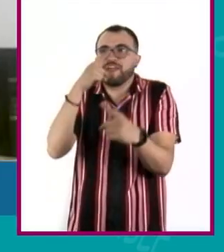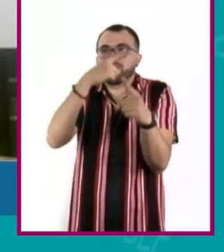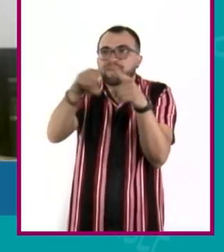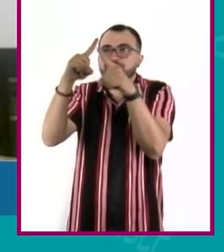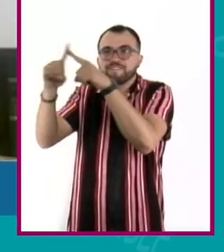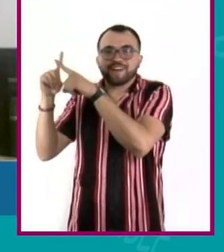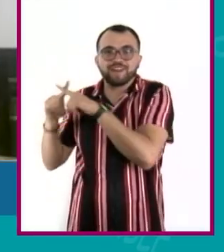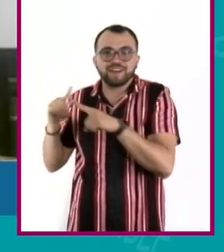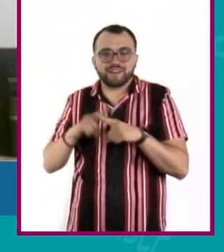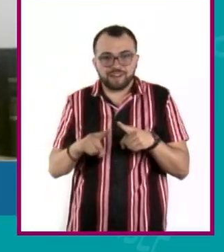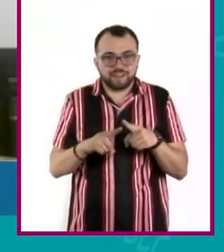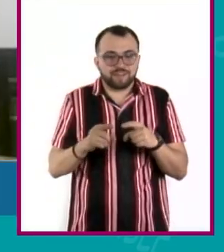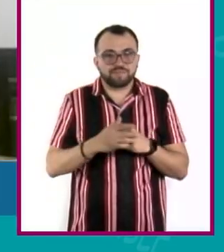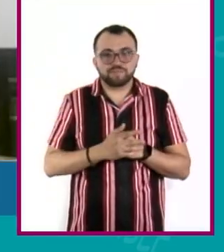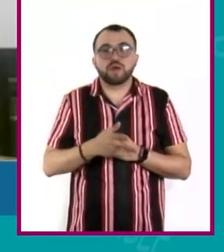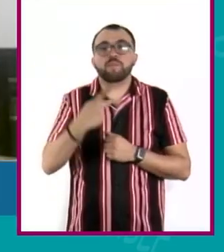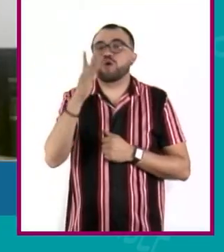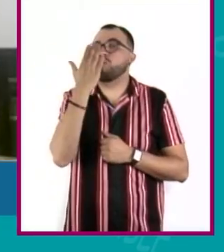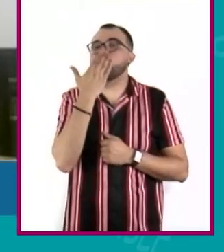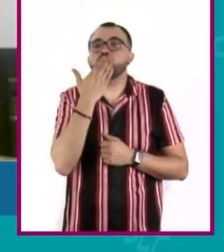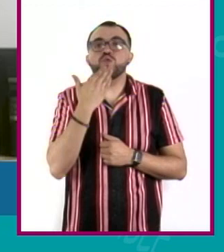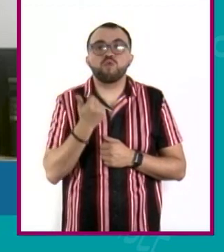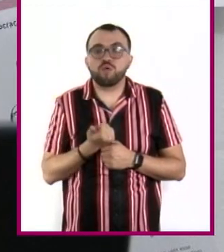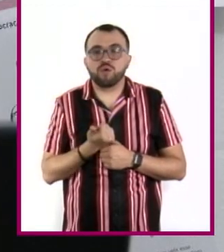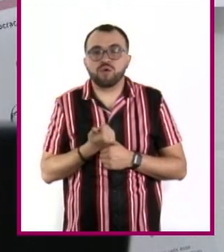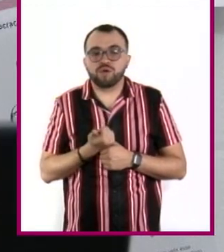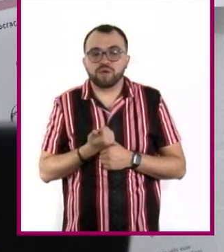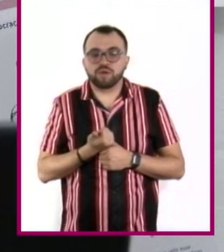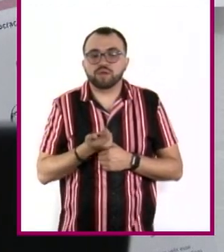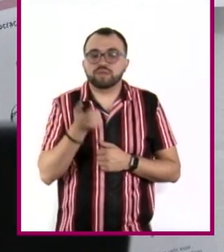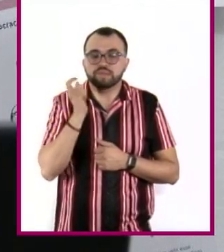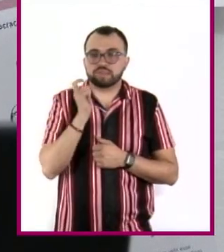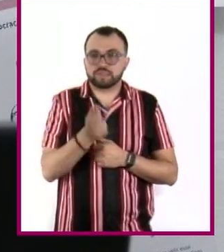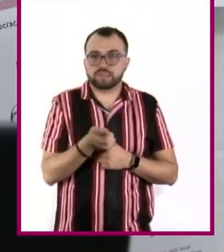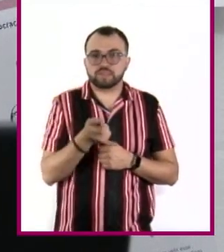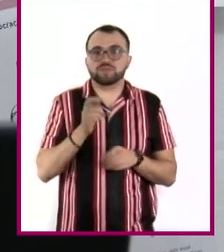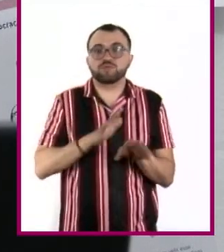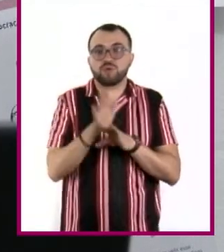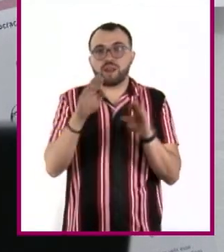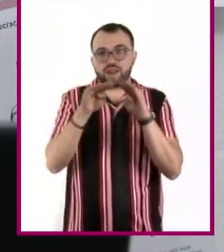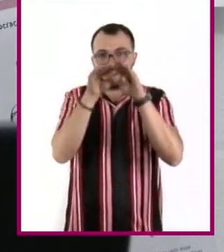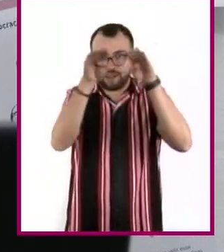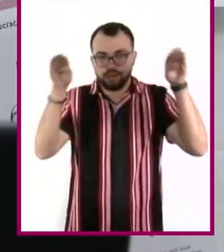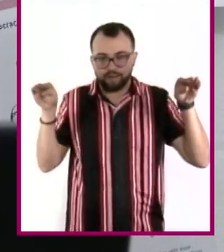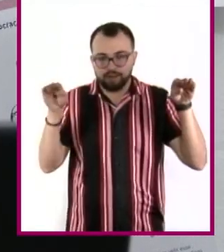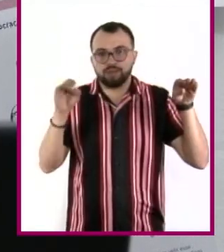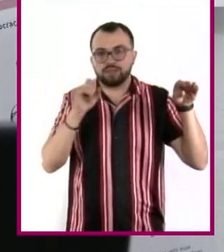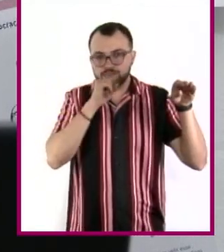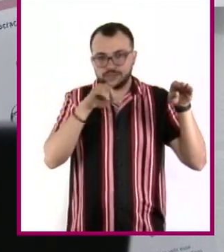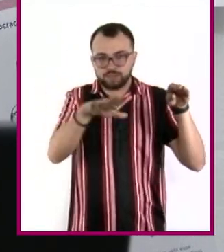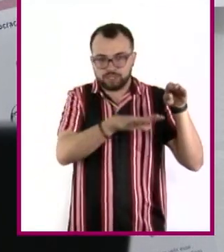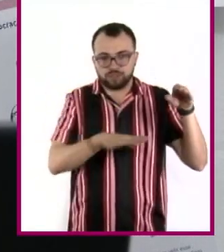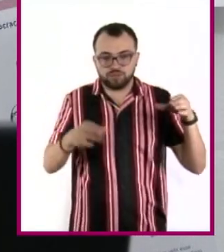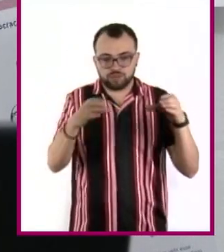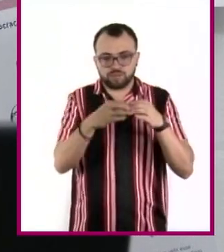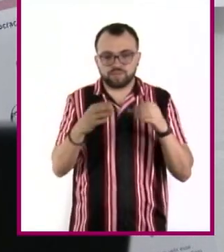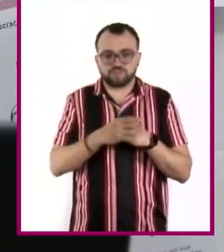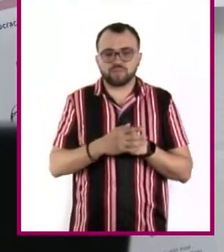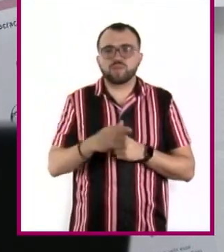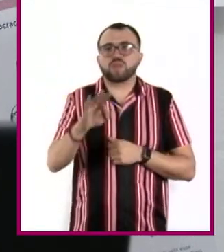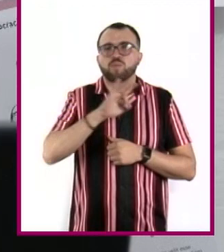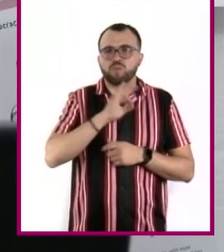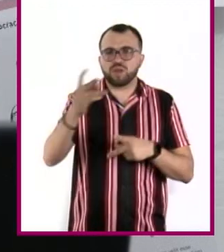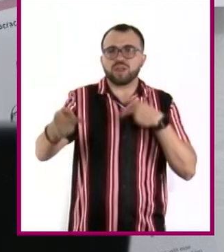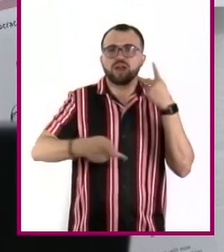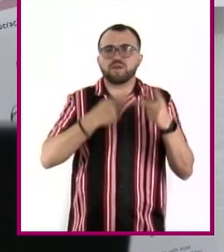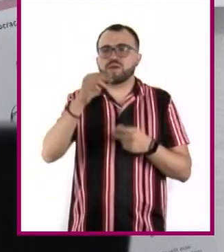nada que impida que se entiendan también a un nivel regional. ¿Es posible hablar de